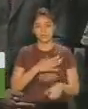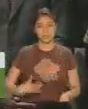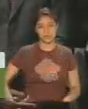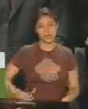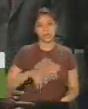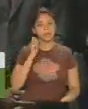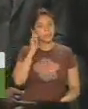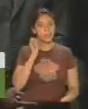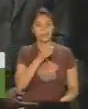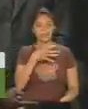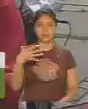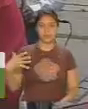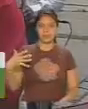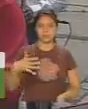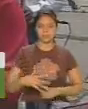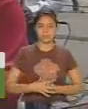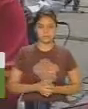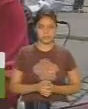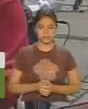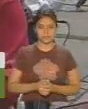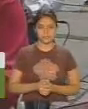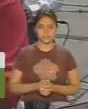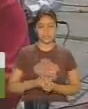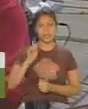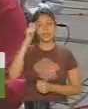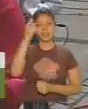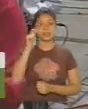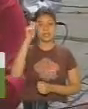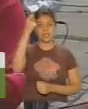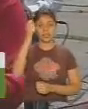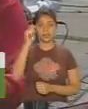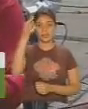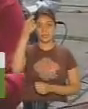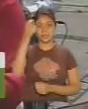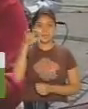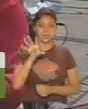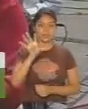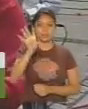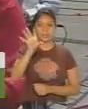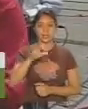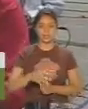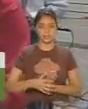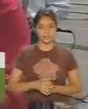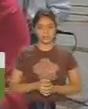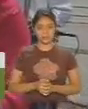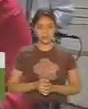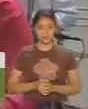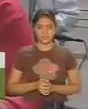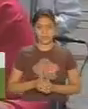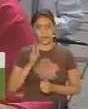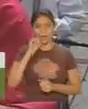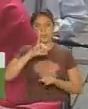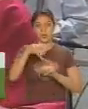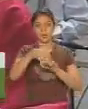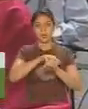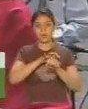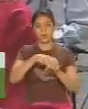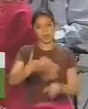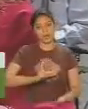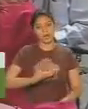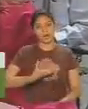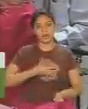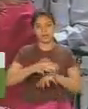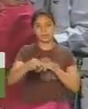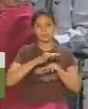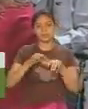segunda vicepresidenta. Diputados y diputadas de la patria. Jorge Rodríguez, alcalde del